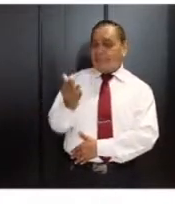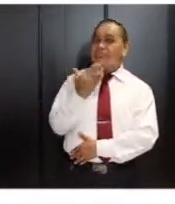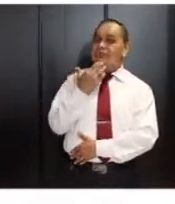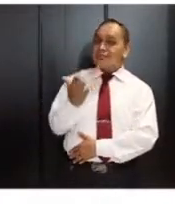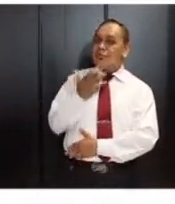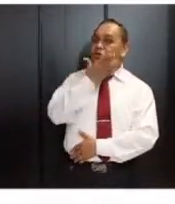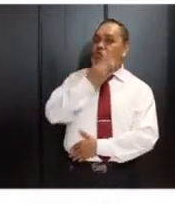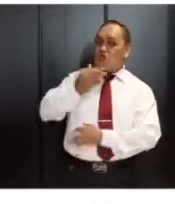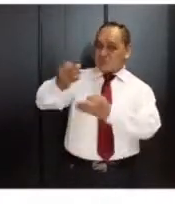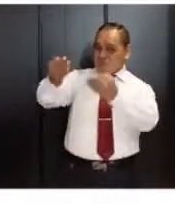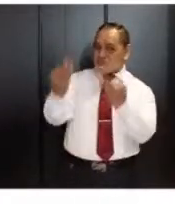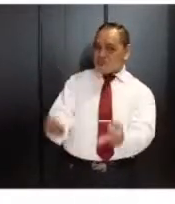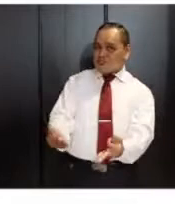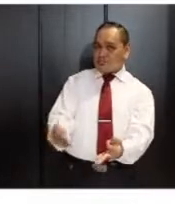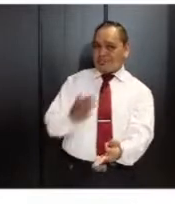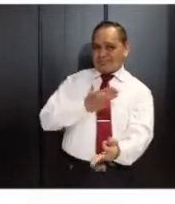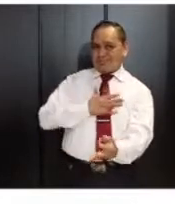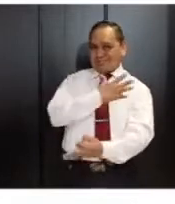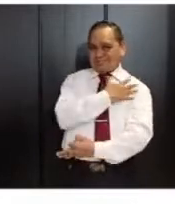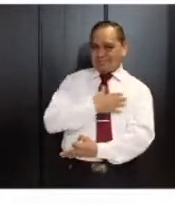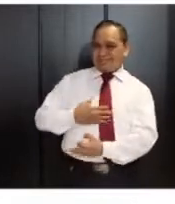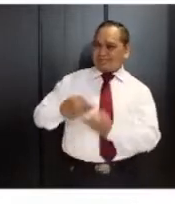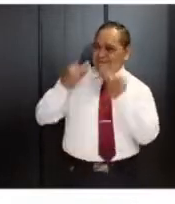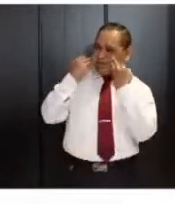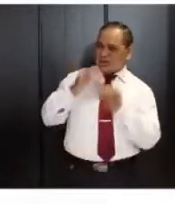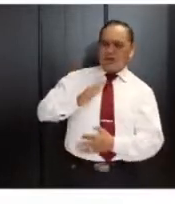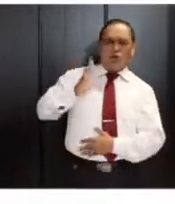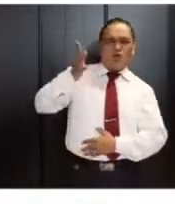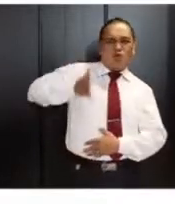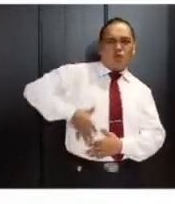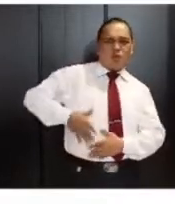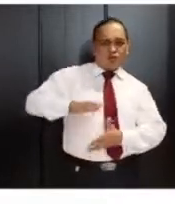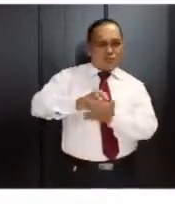y yo estamos orgullosos de su ejemplo.